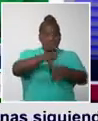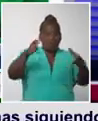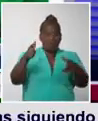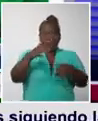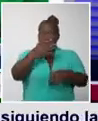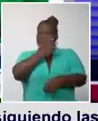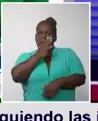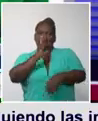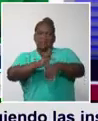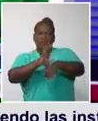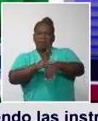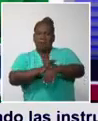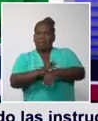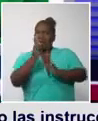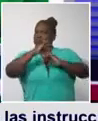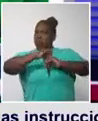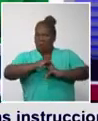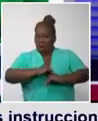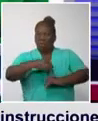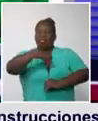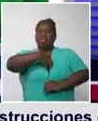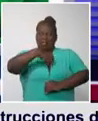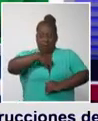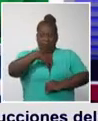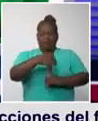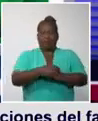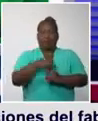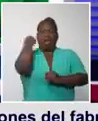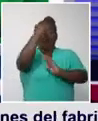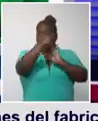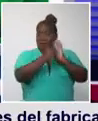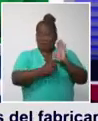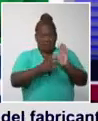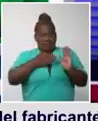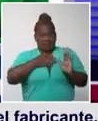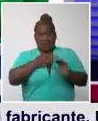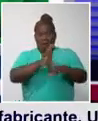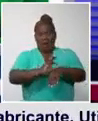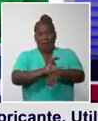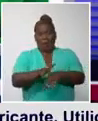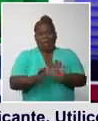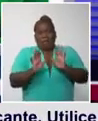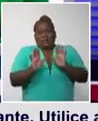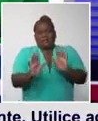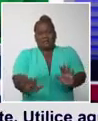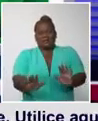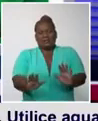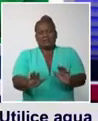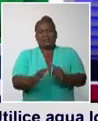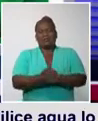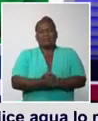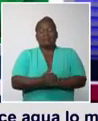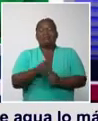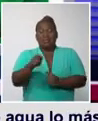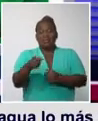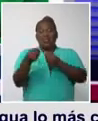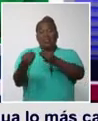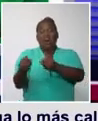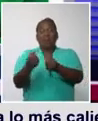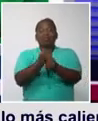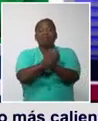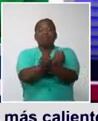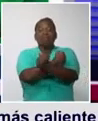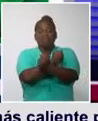momento del diagnóstico. Característica de la enfermedad que toda la población conoce, que la hace muy riesgosa para